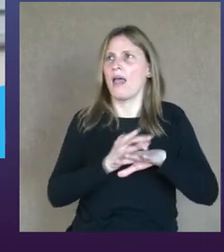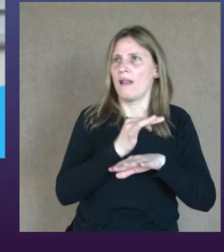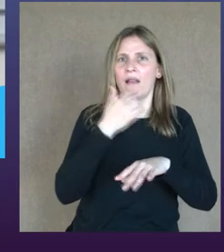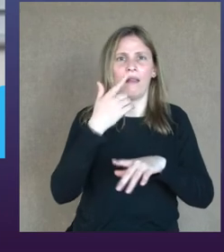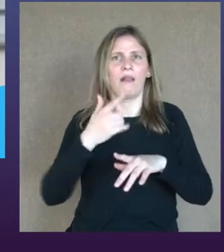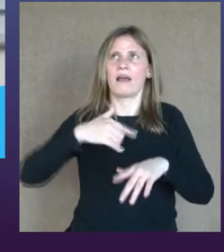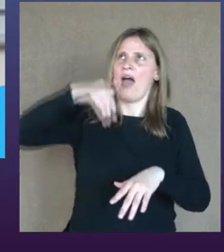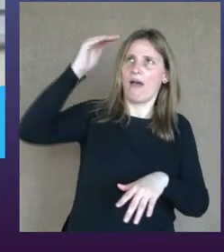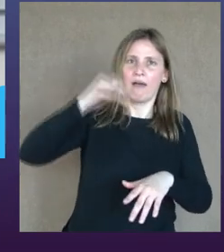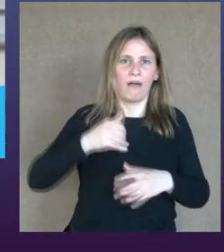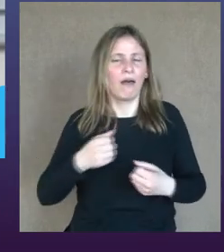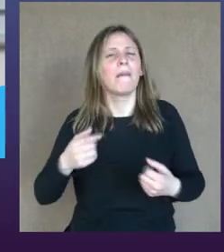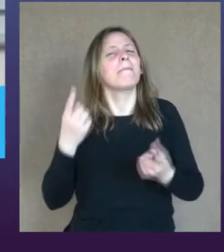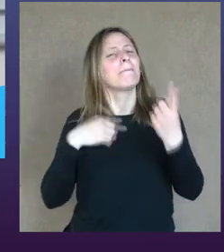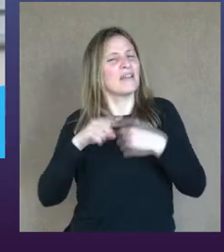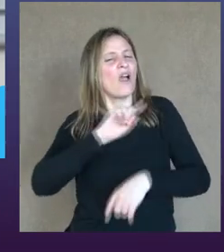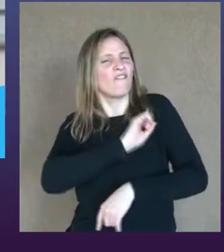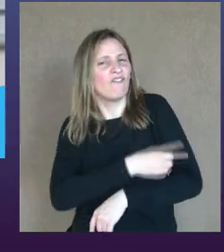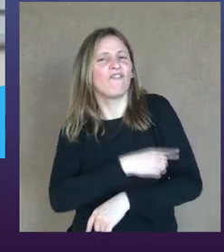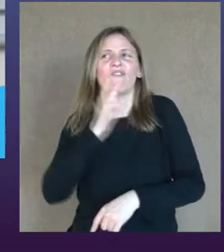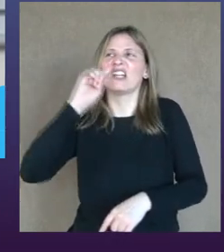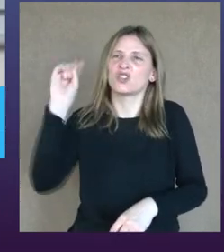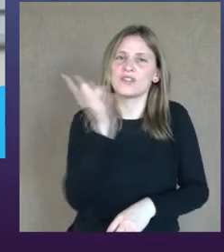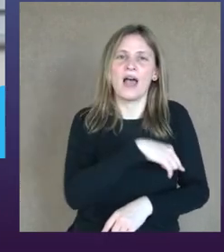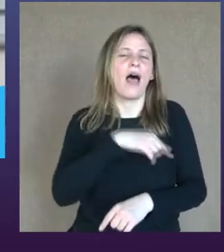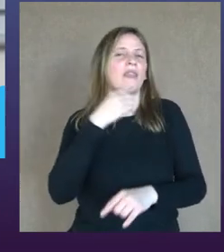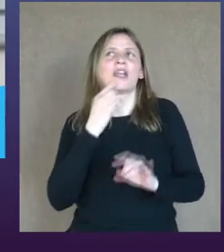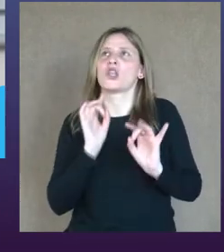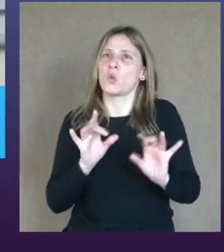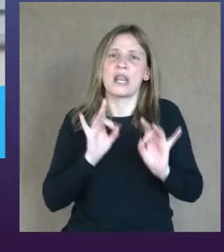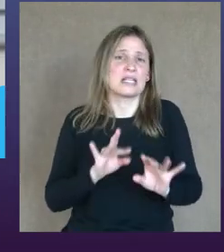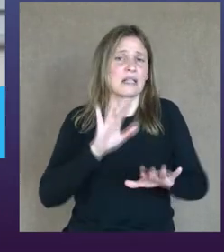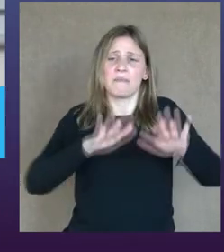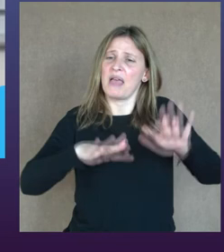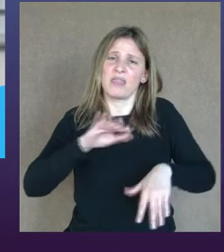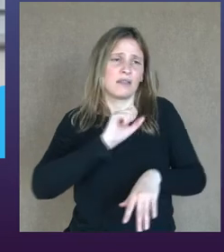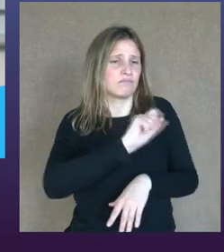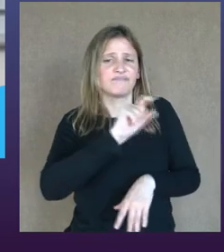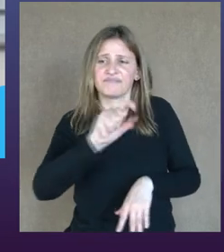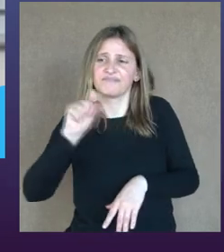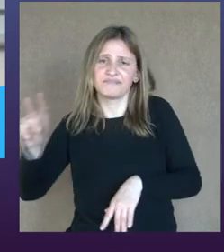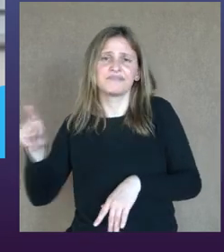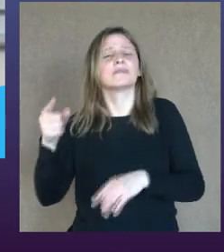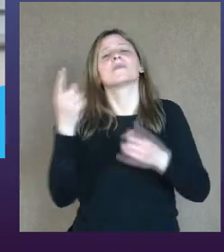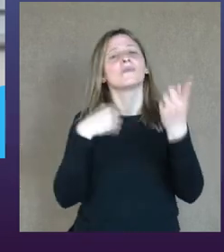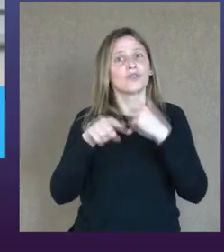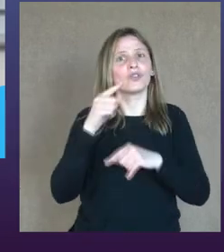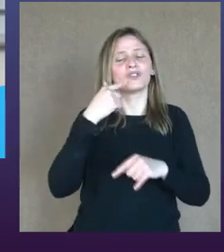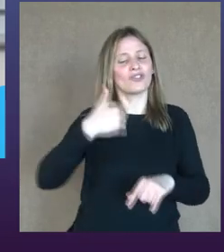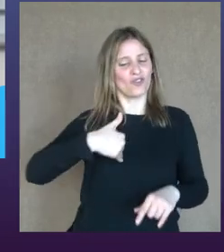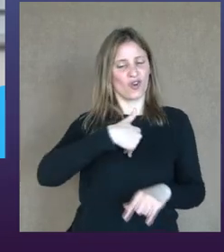Pero sin embargo hay energías, hay velocidades, hay naturalezas, y yo creo que entonces cuando se encuentra un